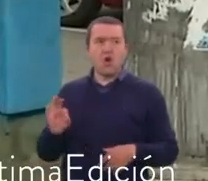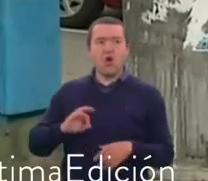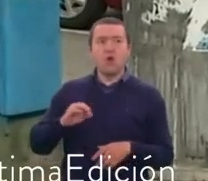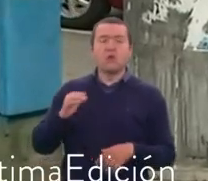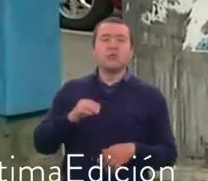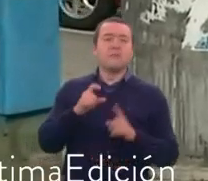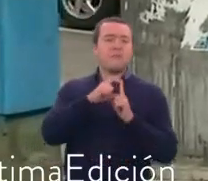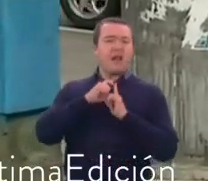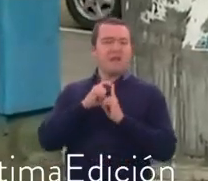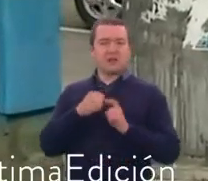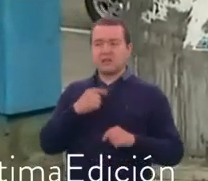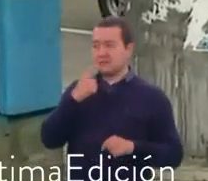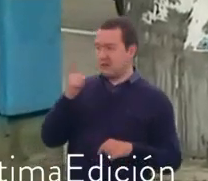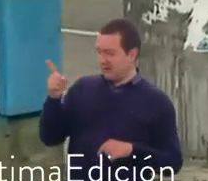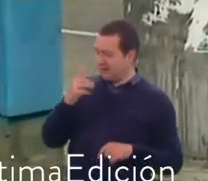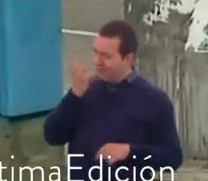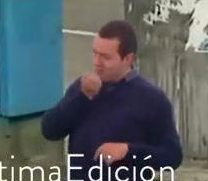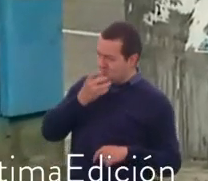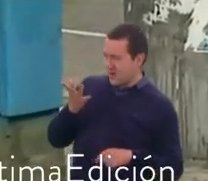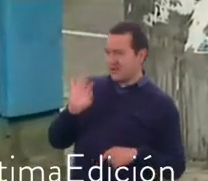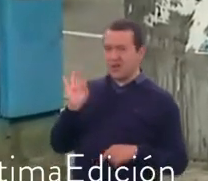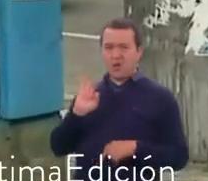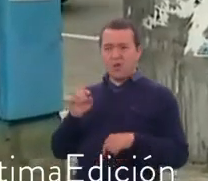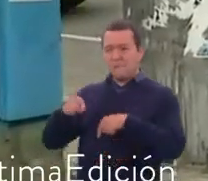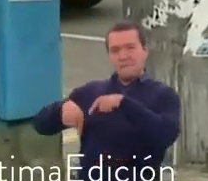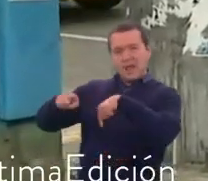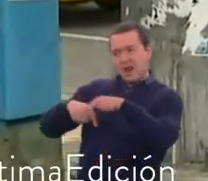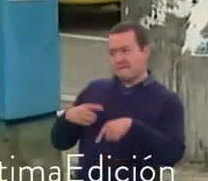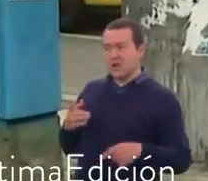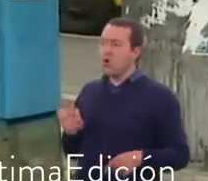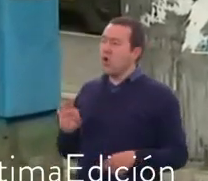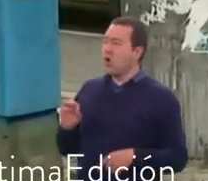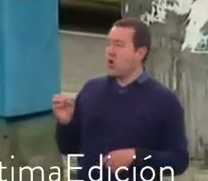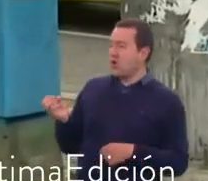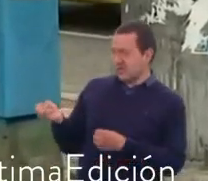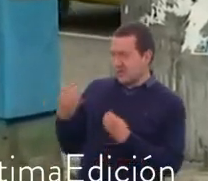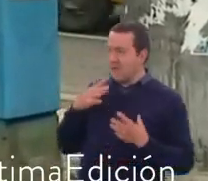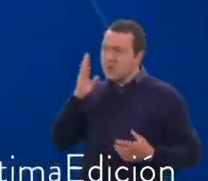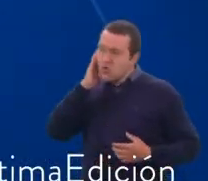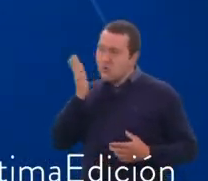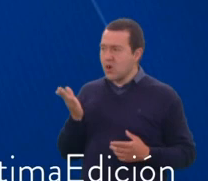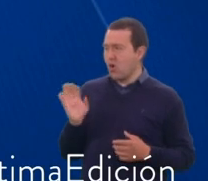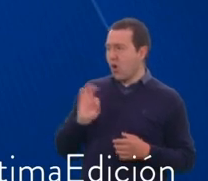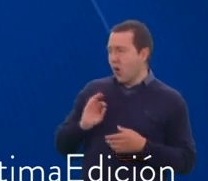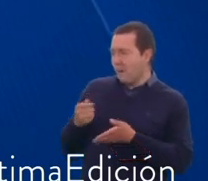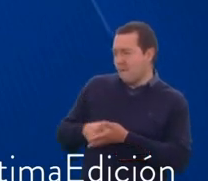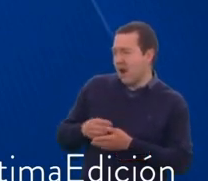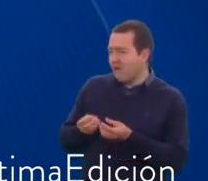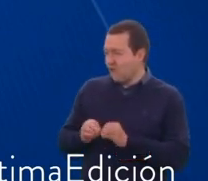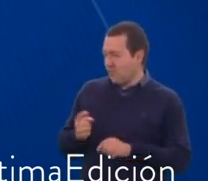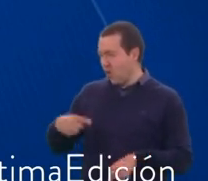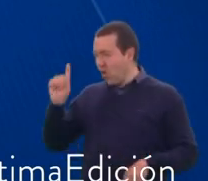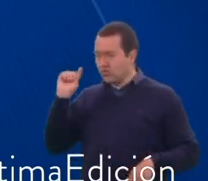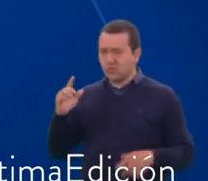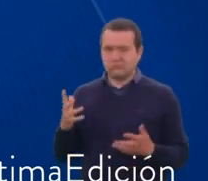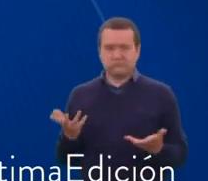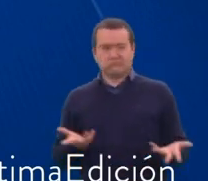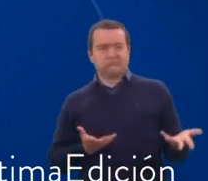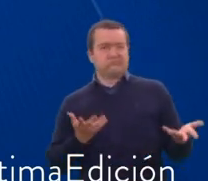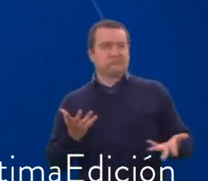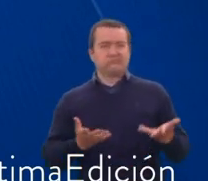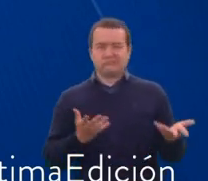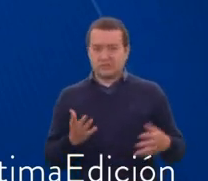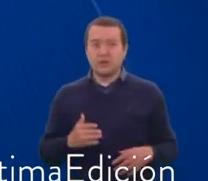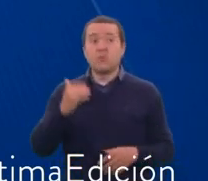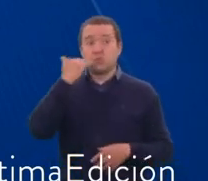piernas, o pues cuando tú llegas a tu casa me das tu número o puedes pagar de otras formas. La usuaria y víctima de acoso denunció al conductor